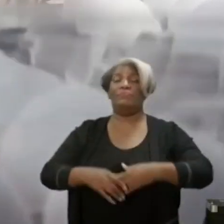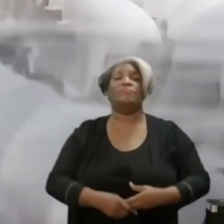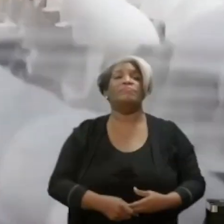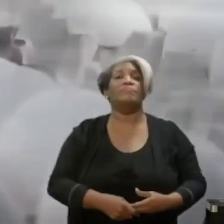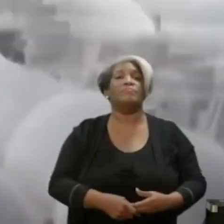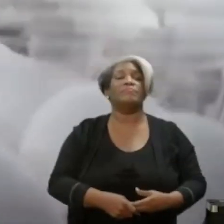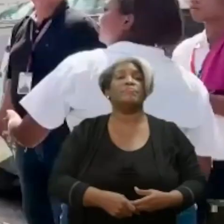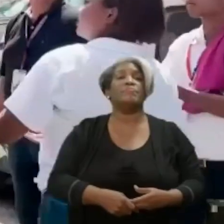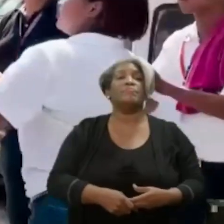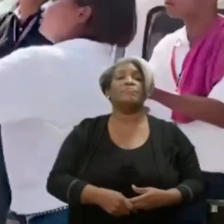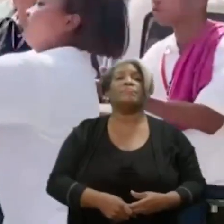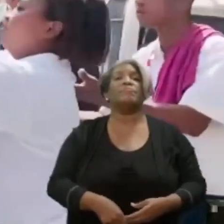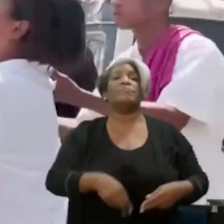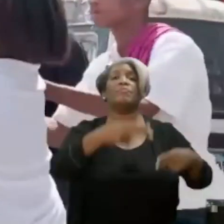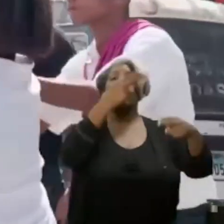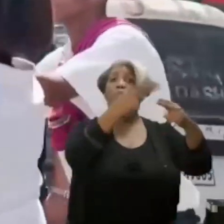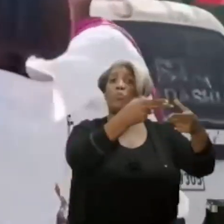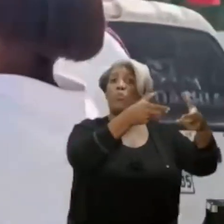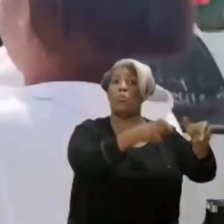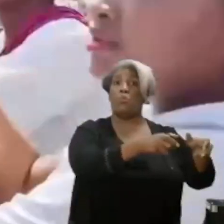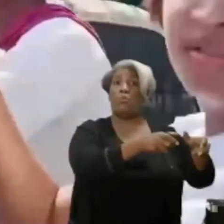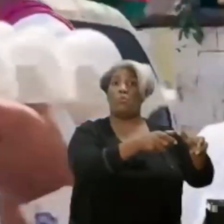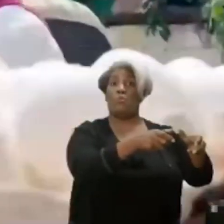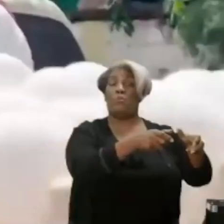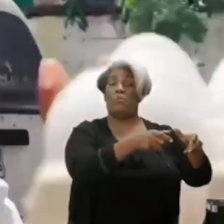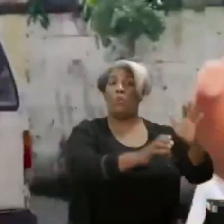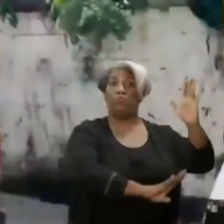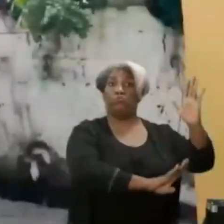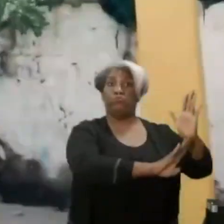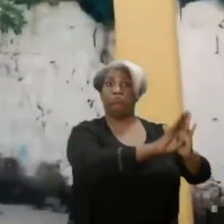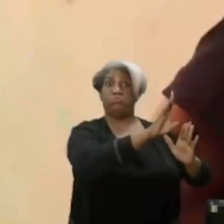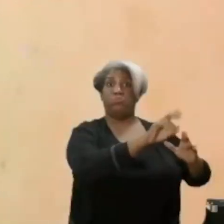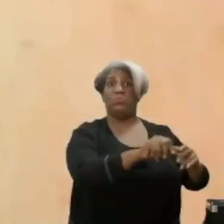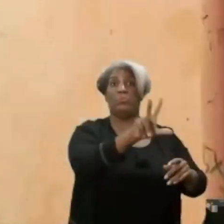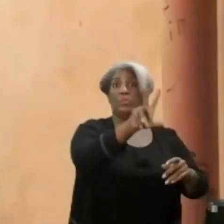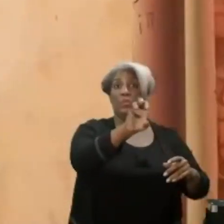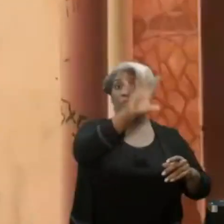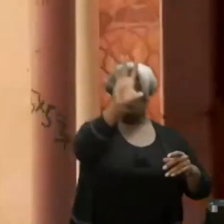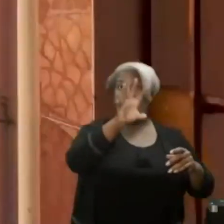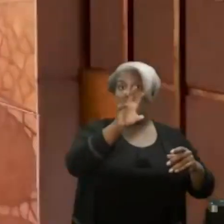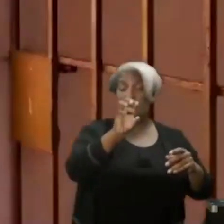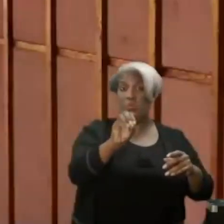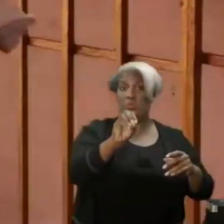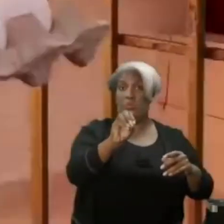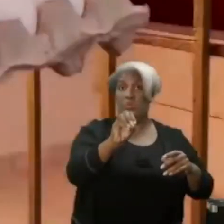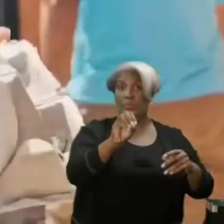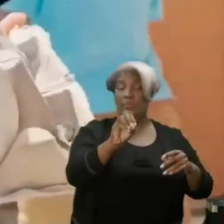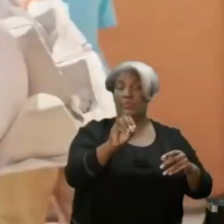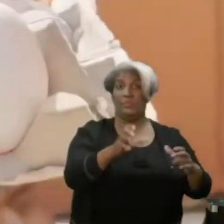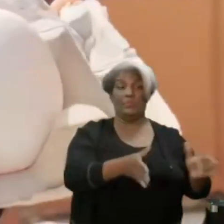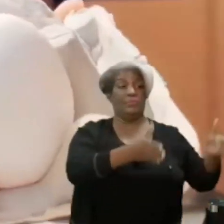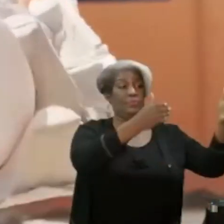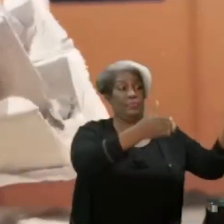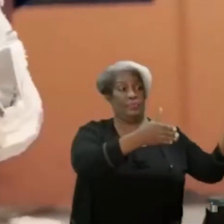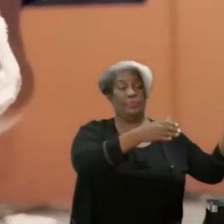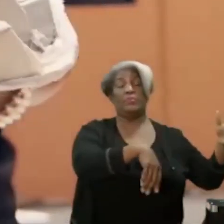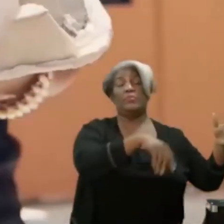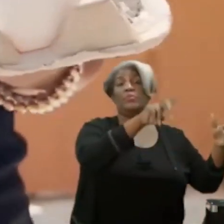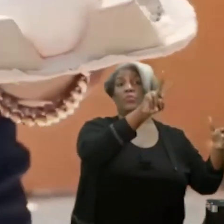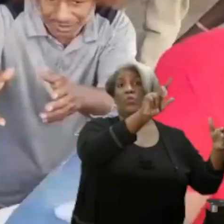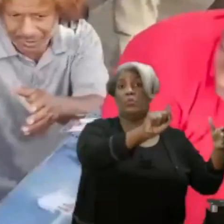la producción de huevo ha tenido un crecimiento de 32% al pasar de